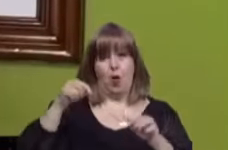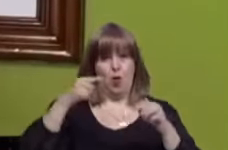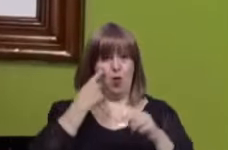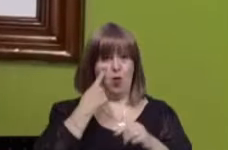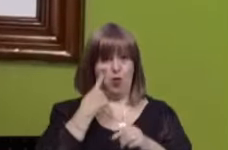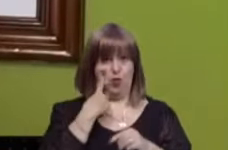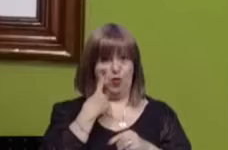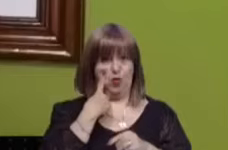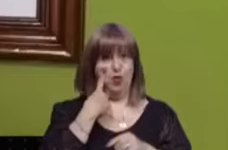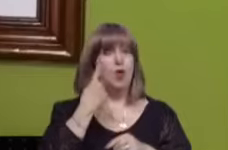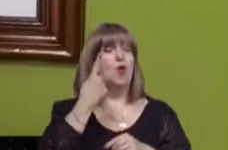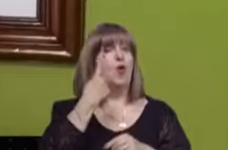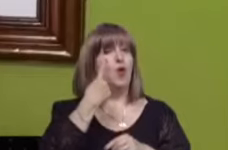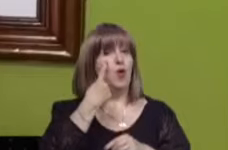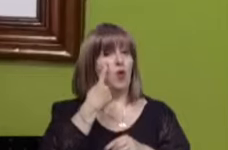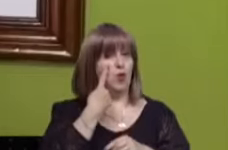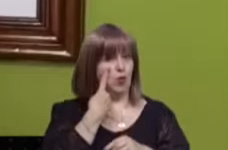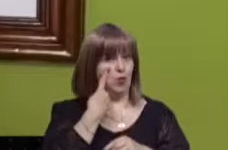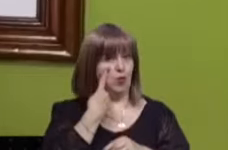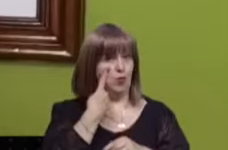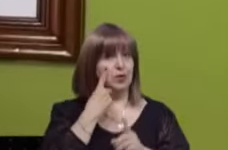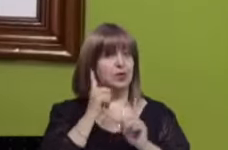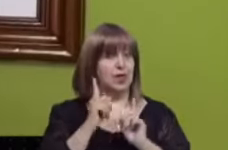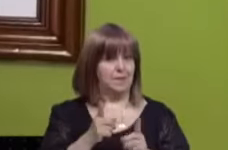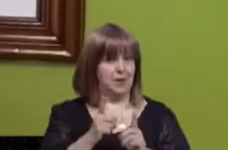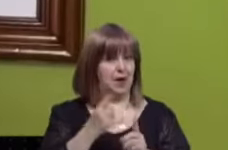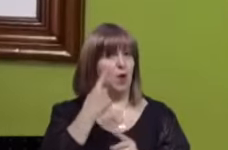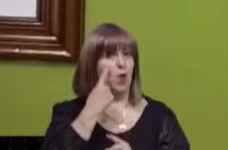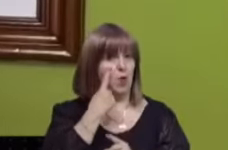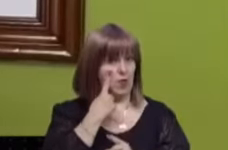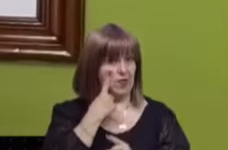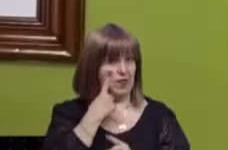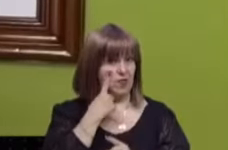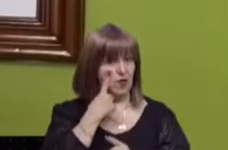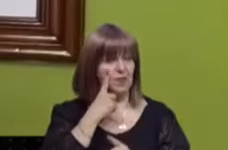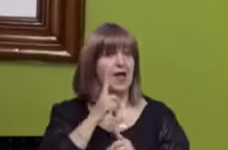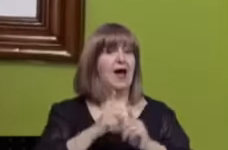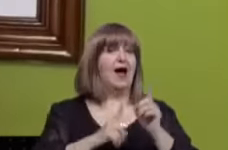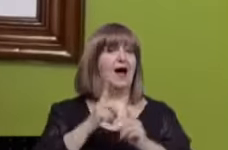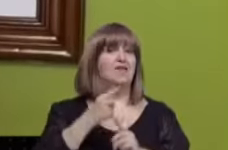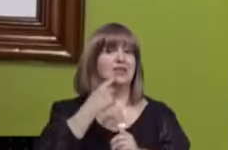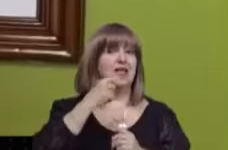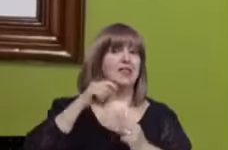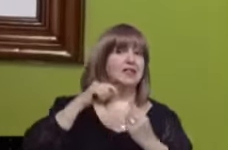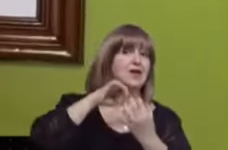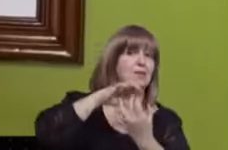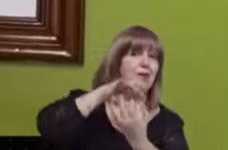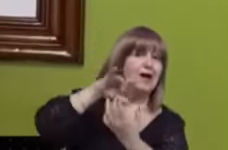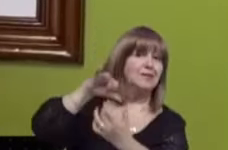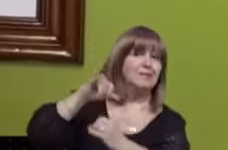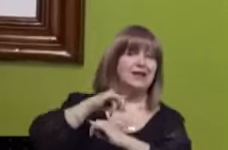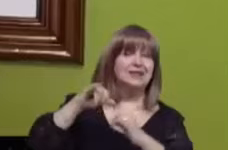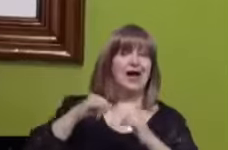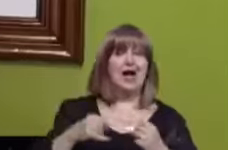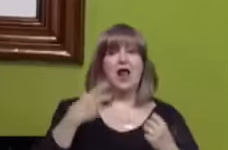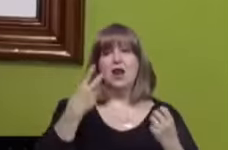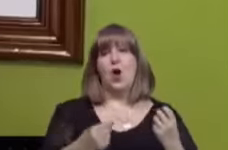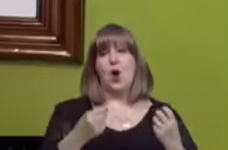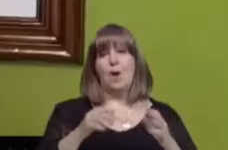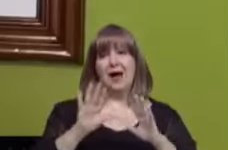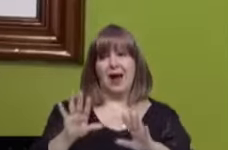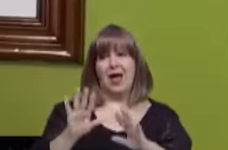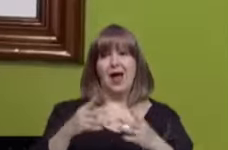ojo, porque también esto para transmitírselo a los jóvenes también, ¿no? Por ahí empieza a circular muy fuerte este mensaje de, no,